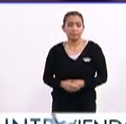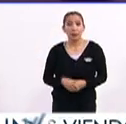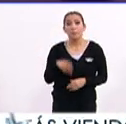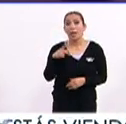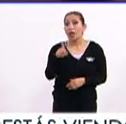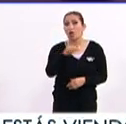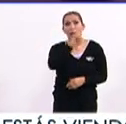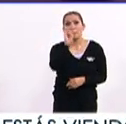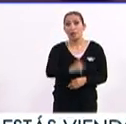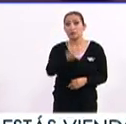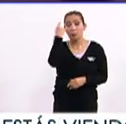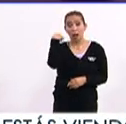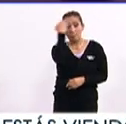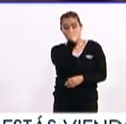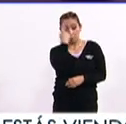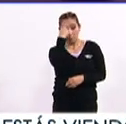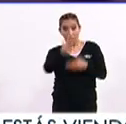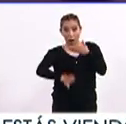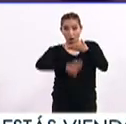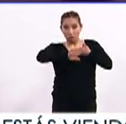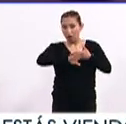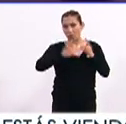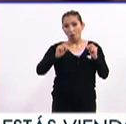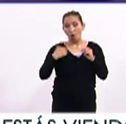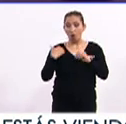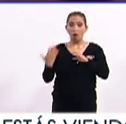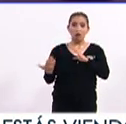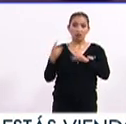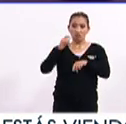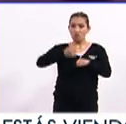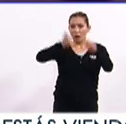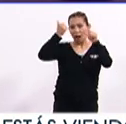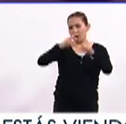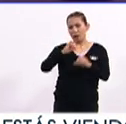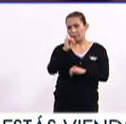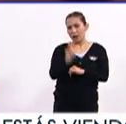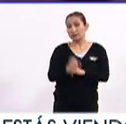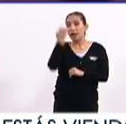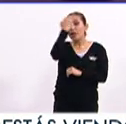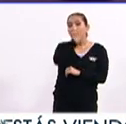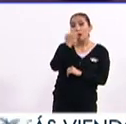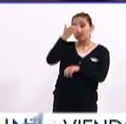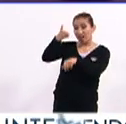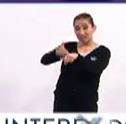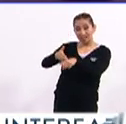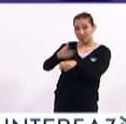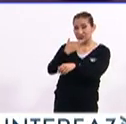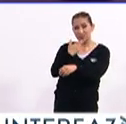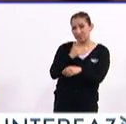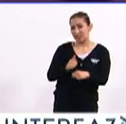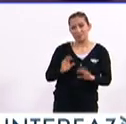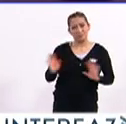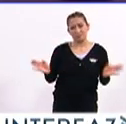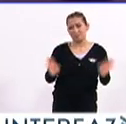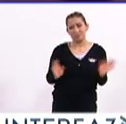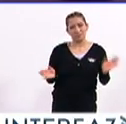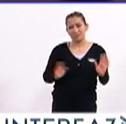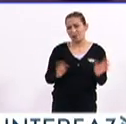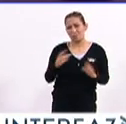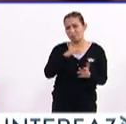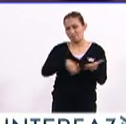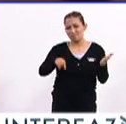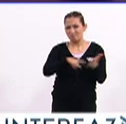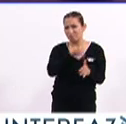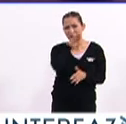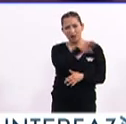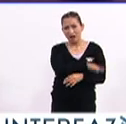pero nunca como un instrumento de sanción o acoso laboral. Evaluar para castigar es una práctica por demás